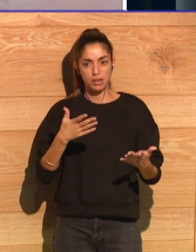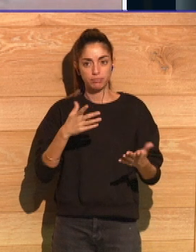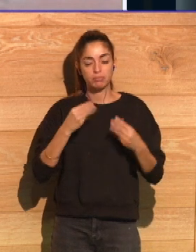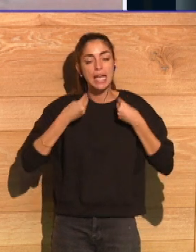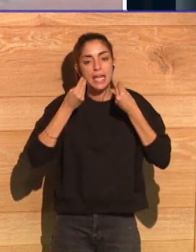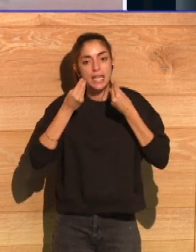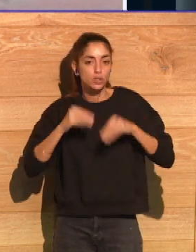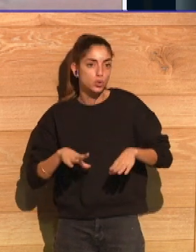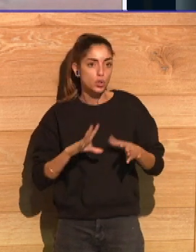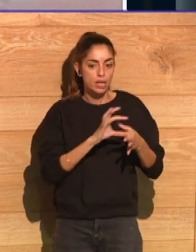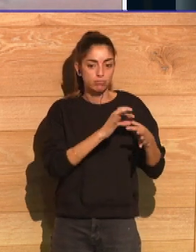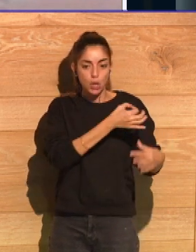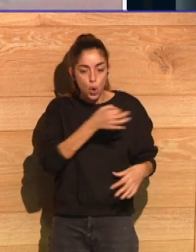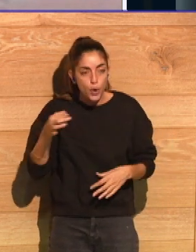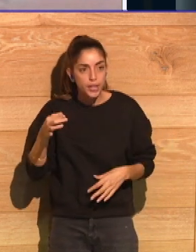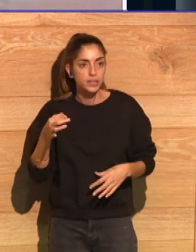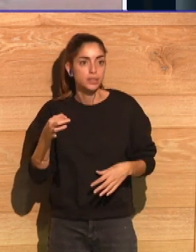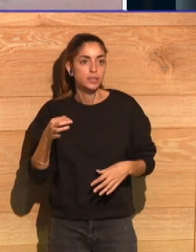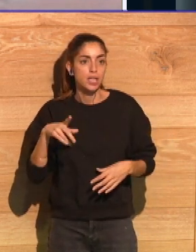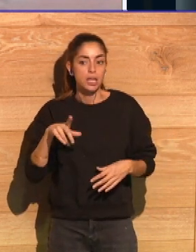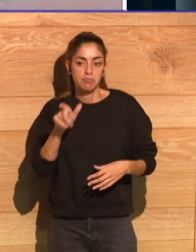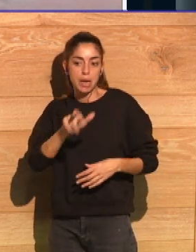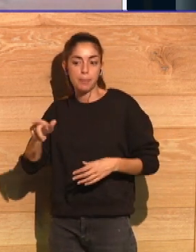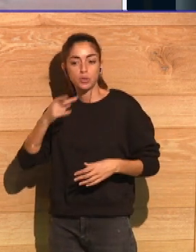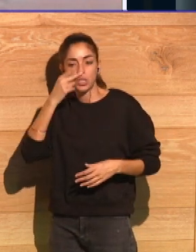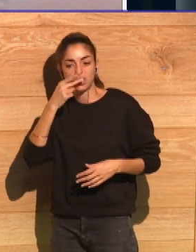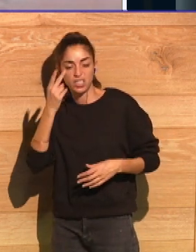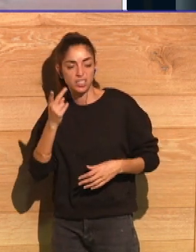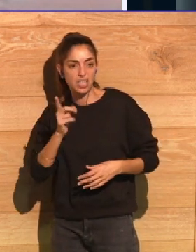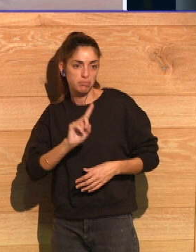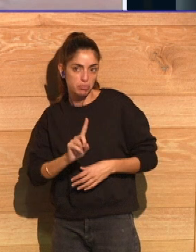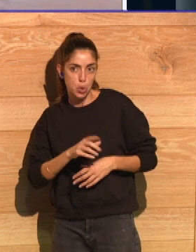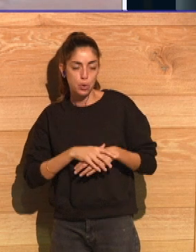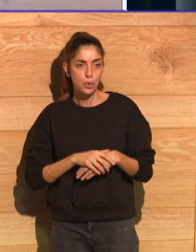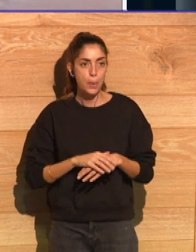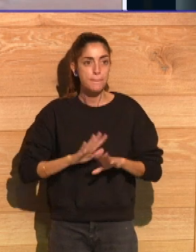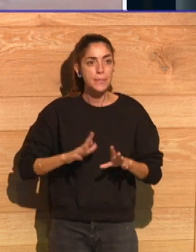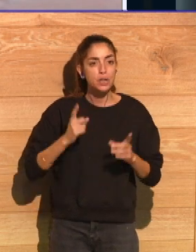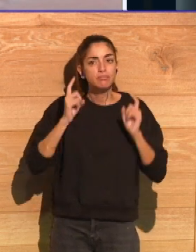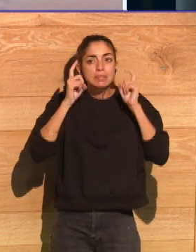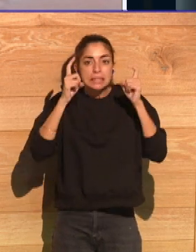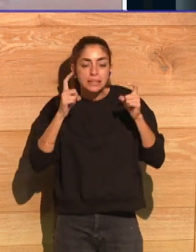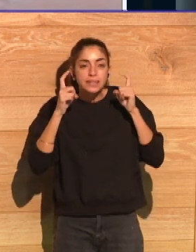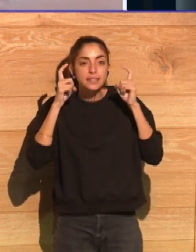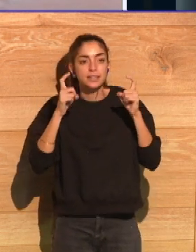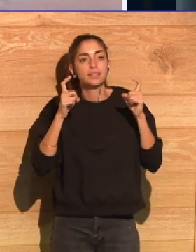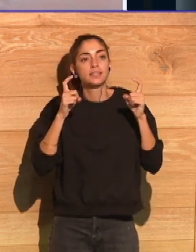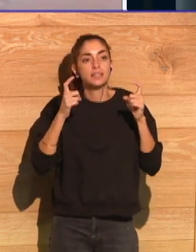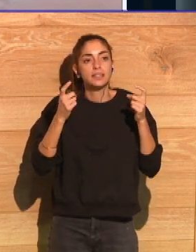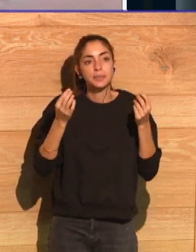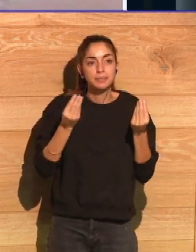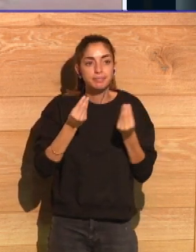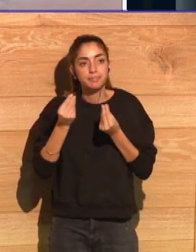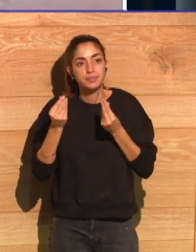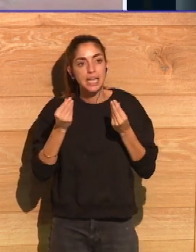que a nadie le vaya a interesar escuchar. Pero sí que intenté que